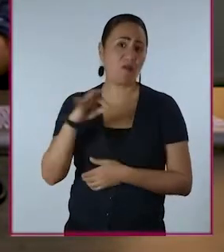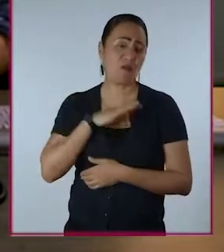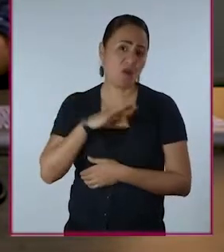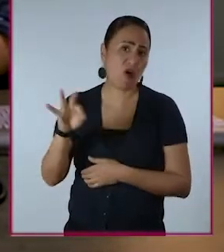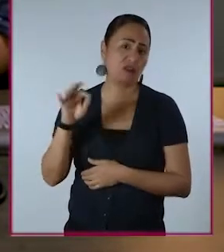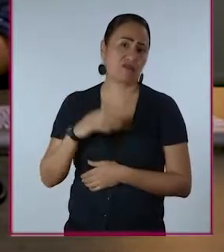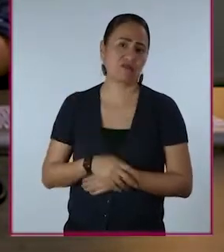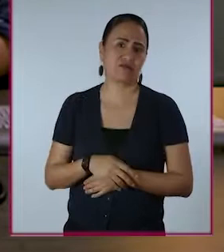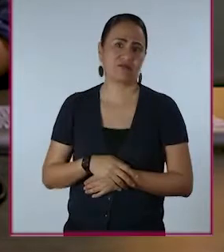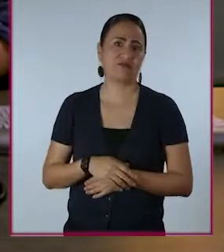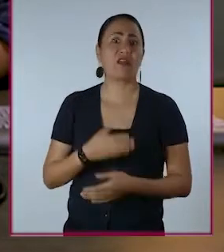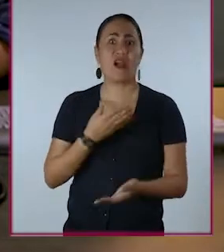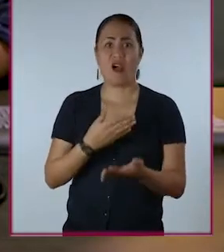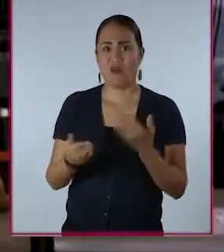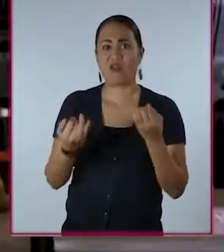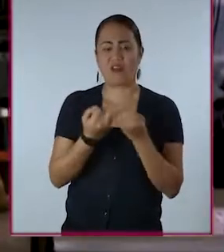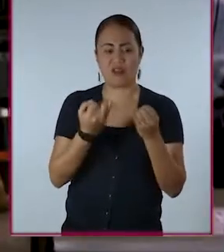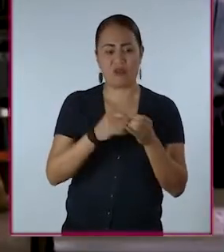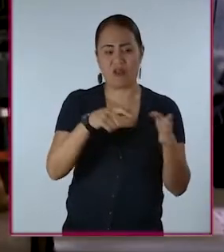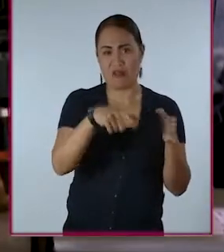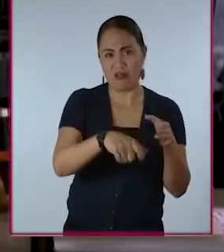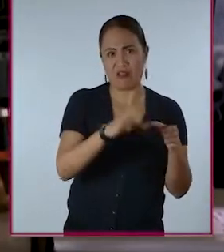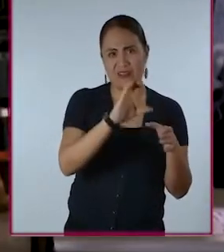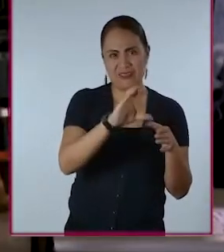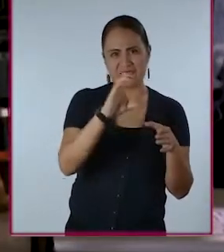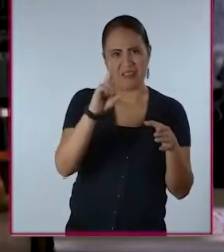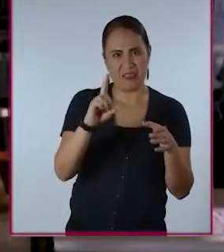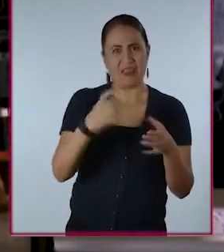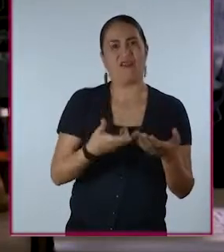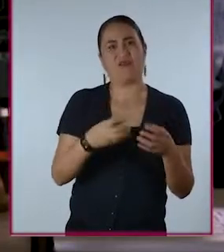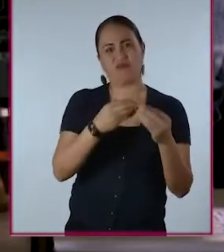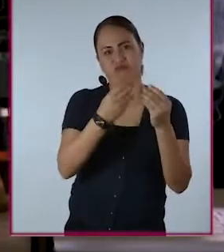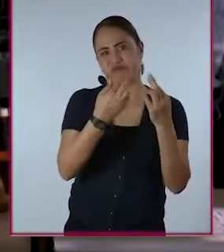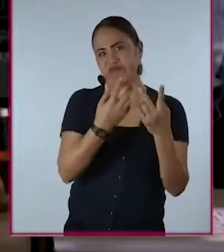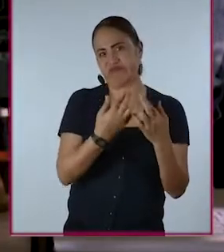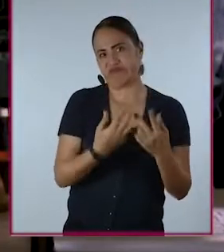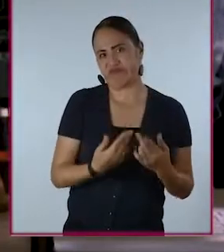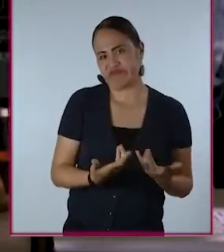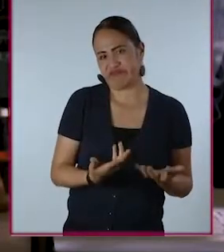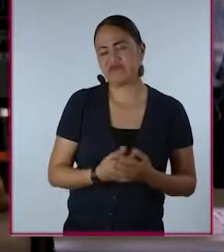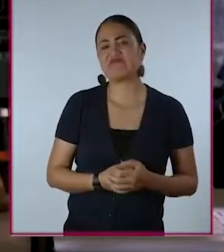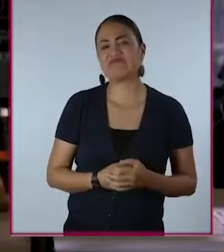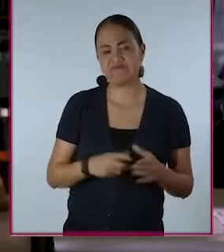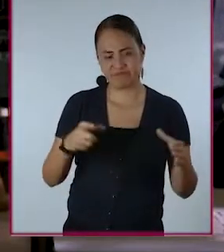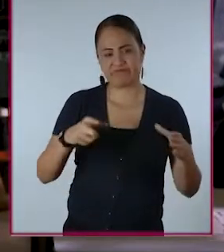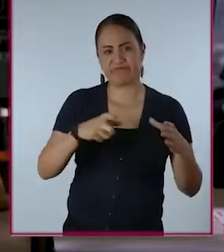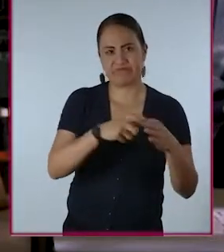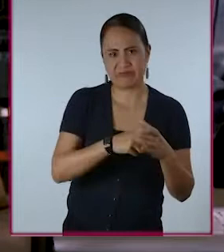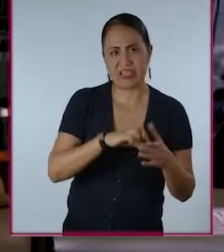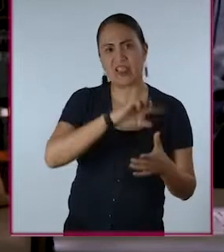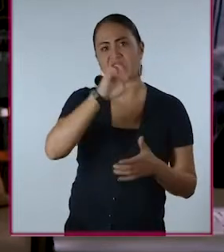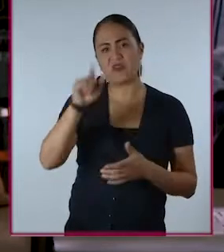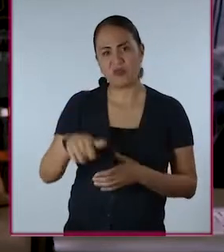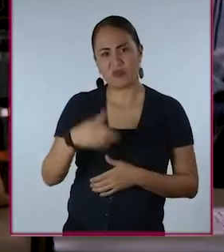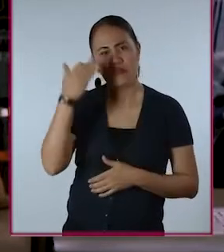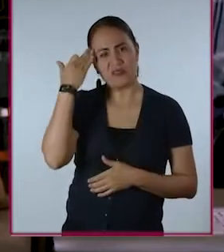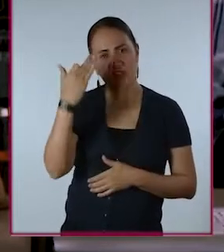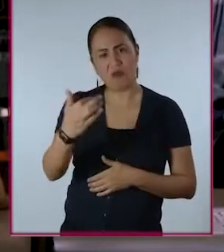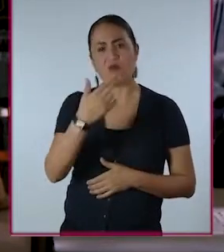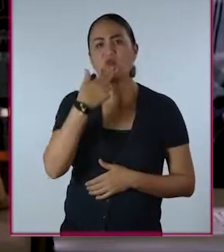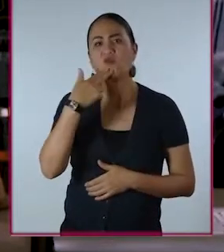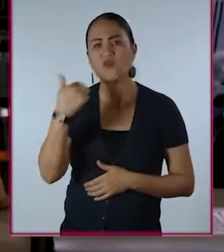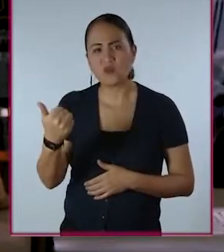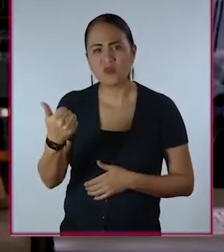Por cierto, que ya se están estropeando. Claro, supongo que las tienes en discos. Y como todos los soportes, se deterioran y dejan de